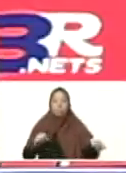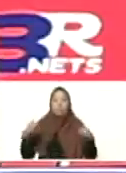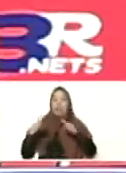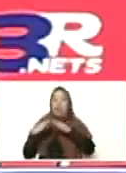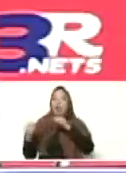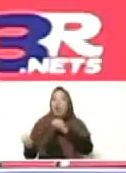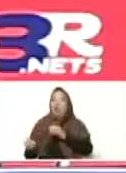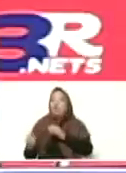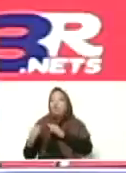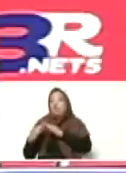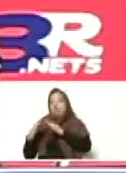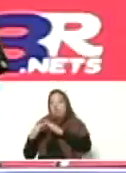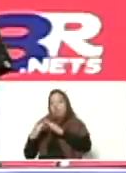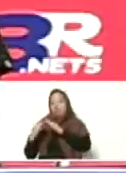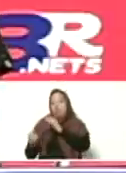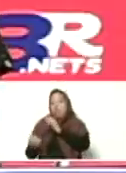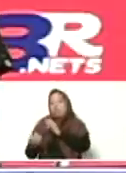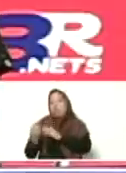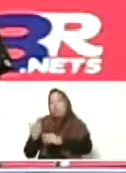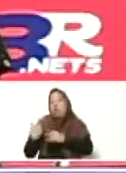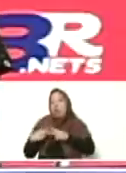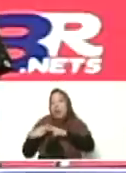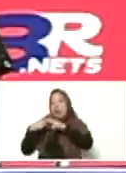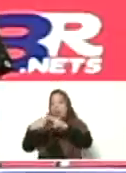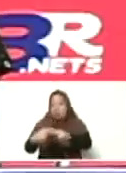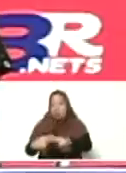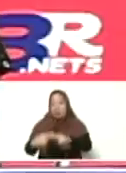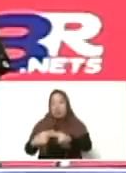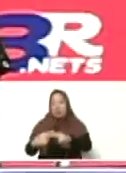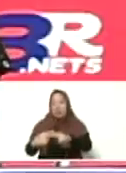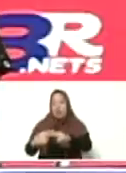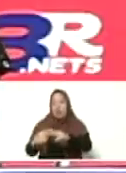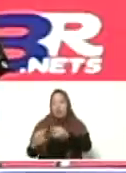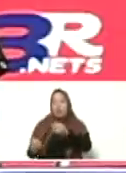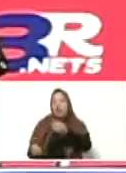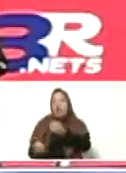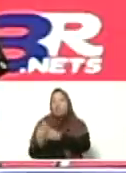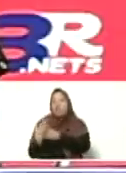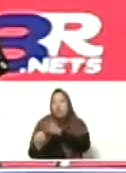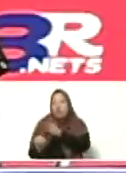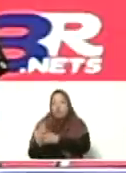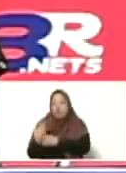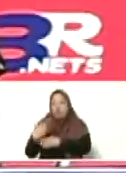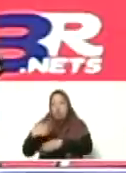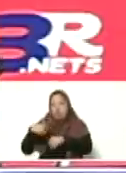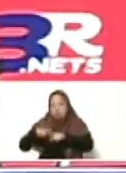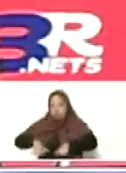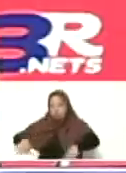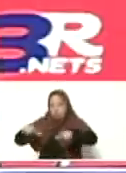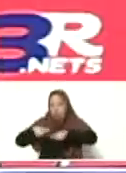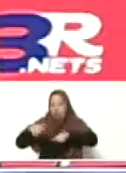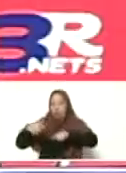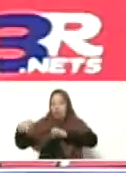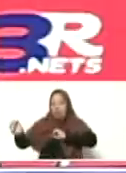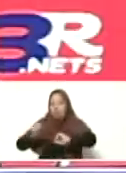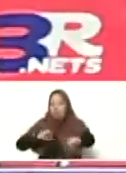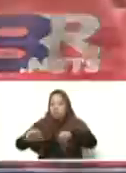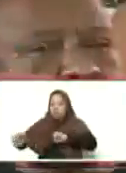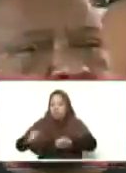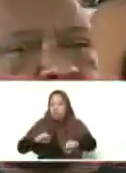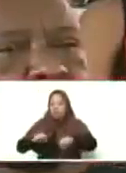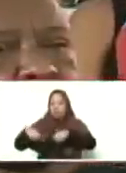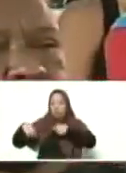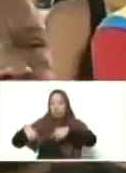para reunirse con su presidente y esa movilización se hizo hoy de manera organizada